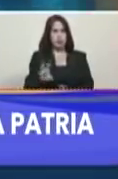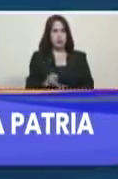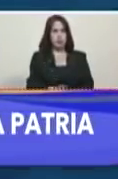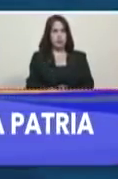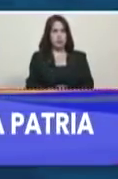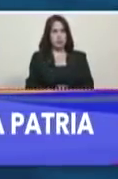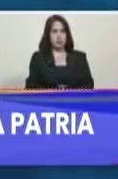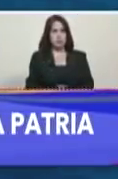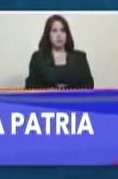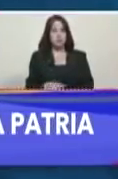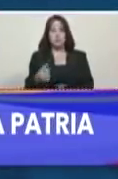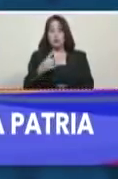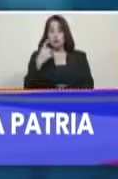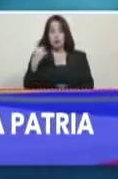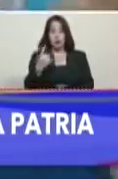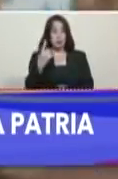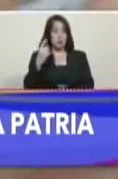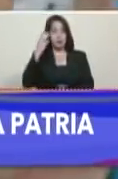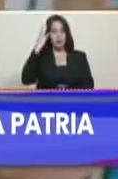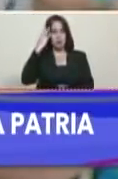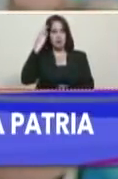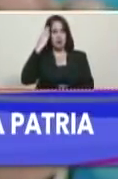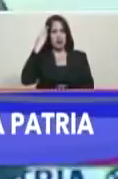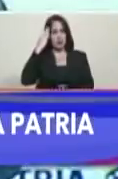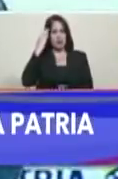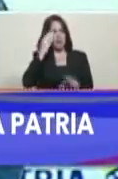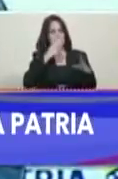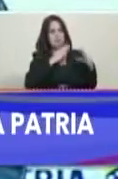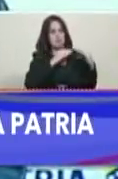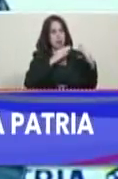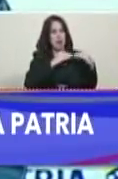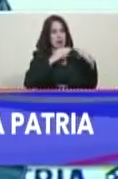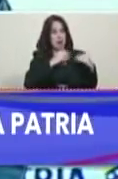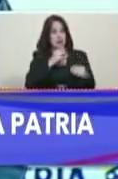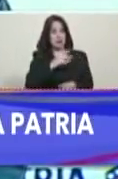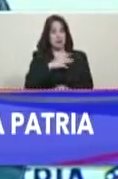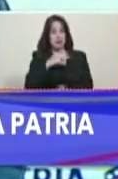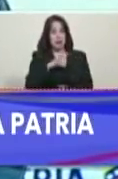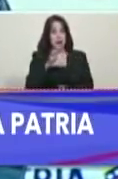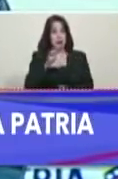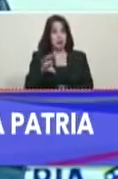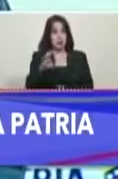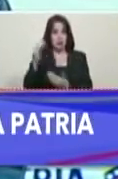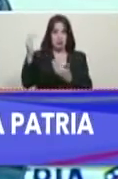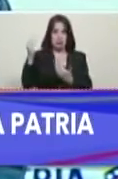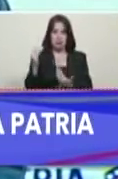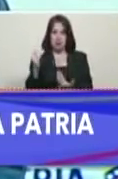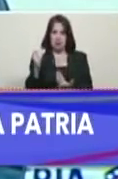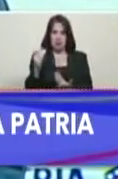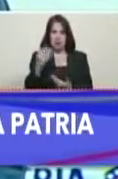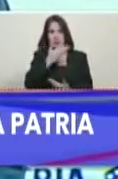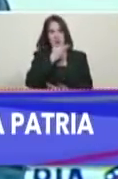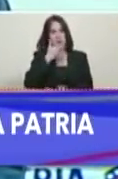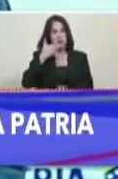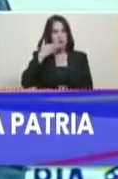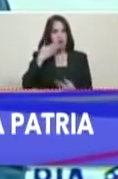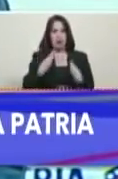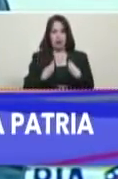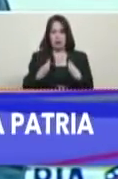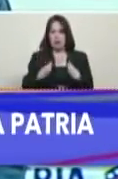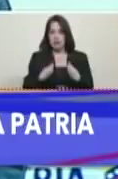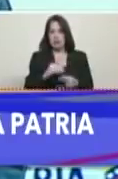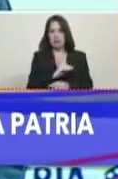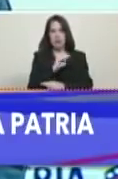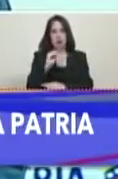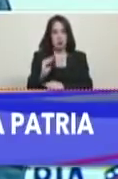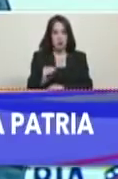Solo por la certeza, la esperanza de que el carné de la patria llegaba para mejorar, para